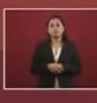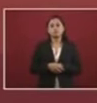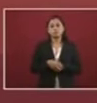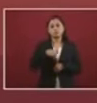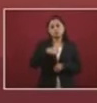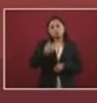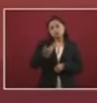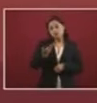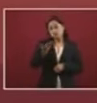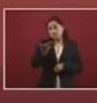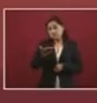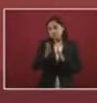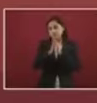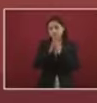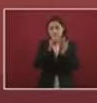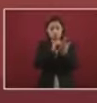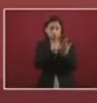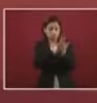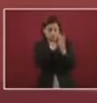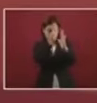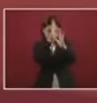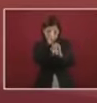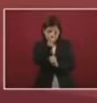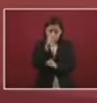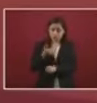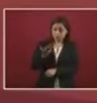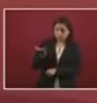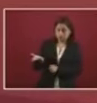se cumple con el compromiso de